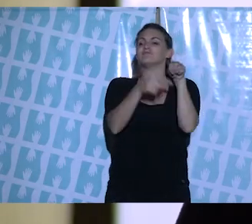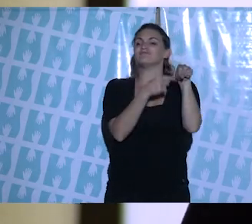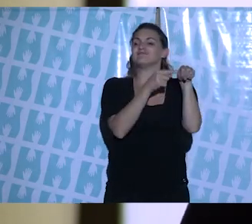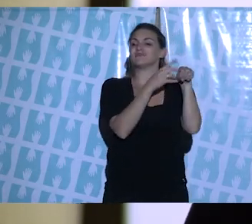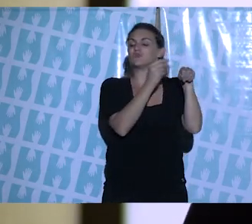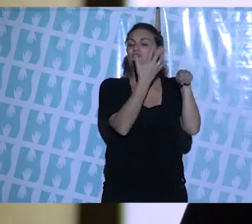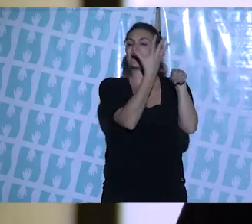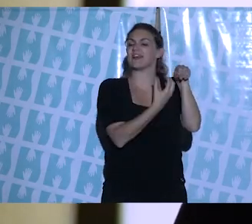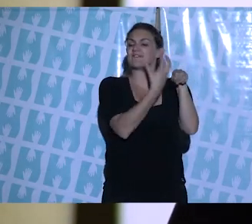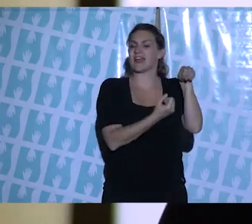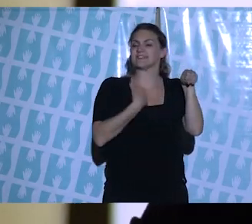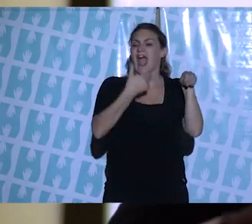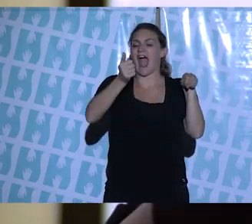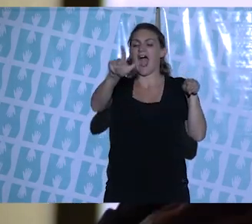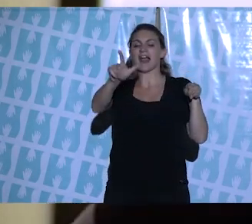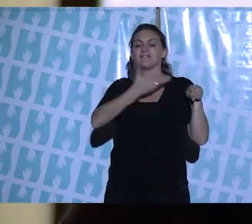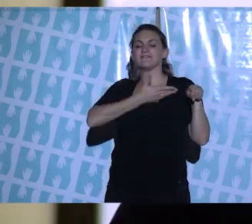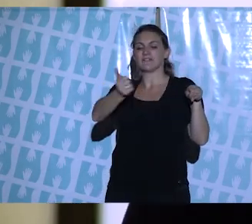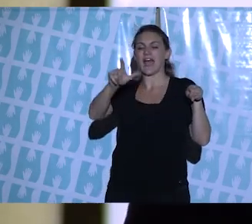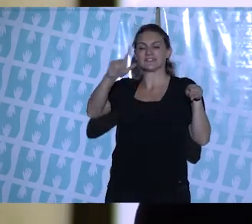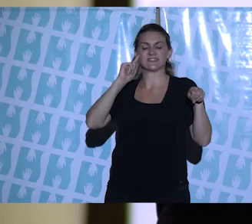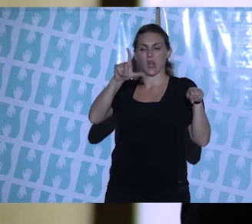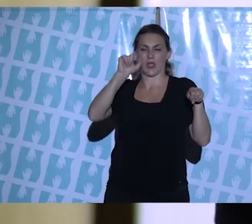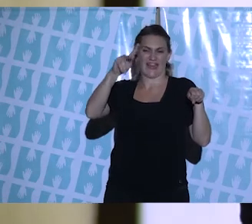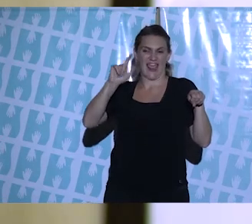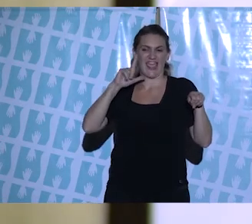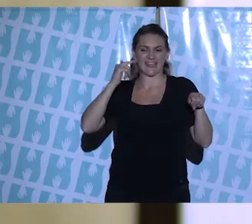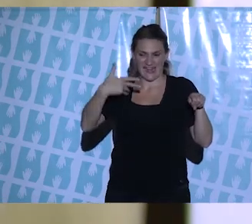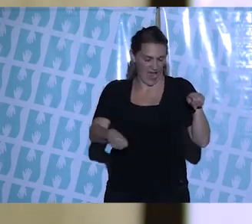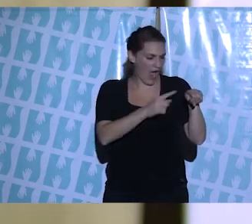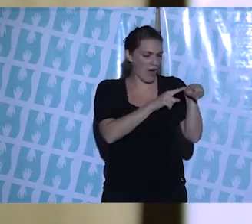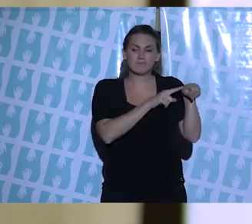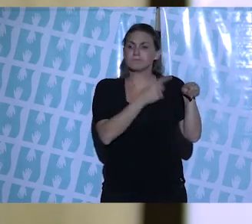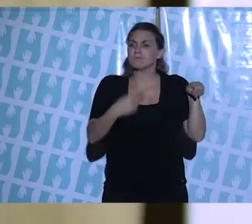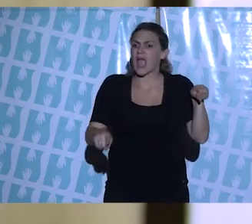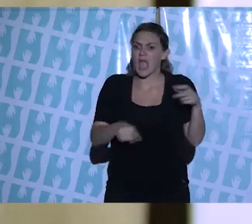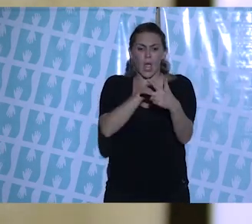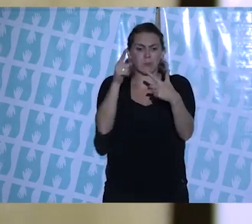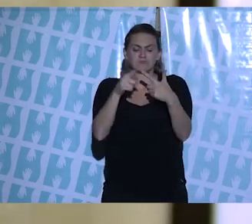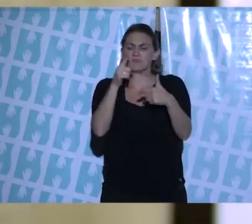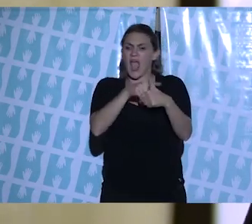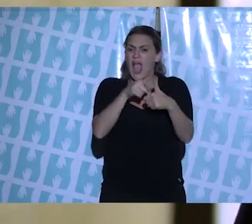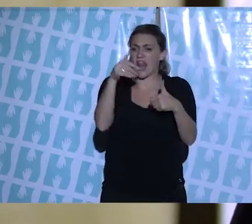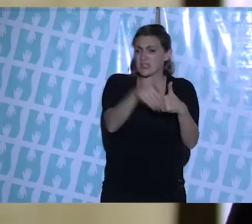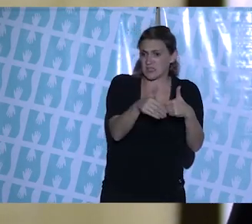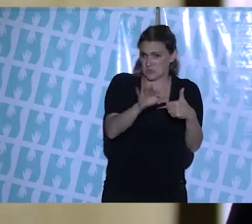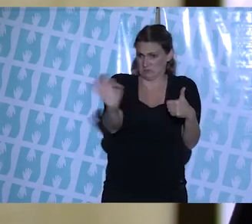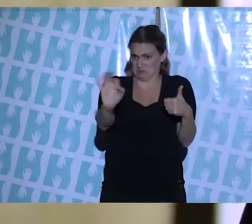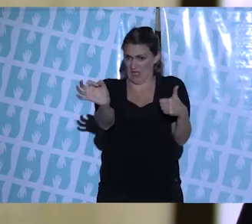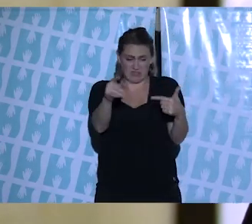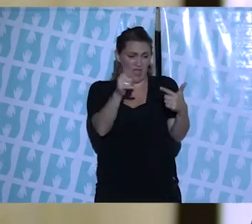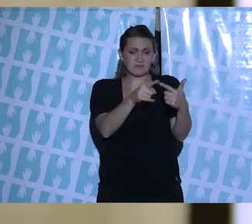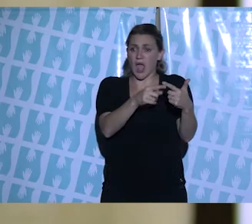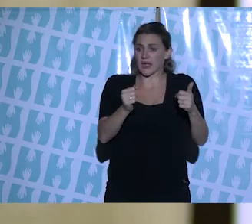cuerpos de Levy en su cerebro, pero no habían manifestado ni lentitud, ni rigidez, ni temblor. Pero